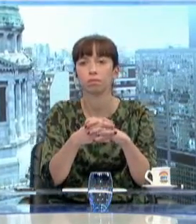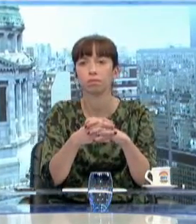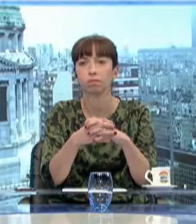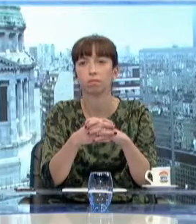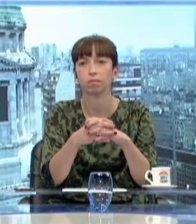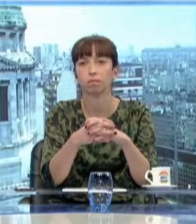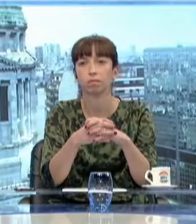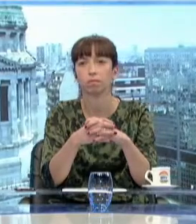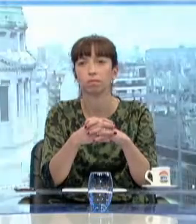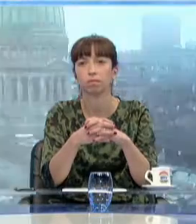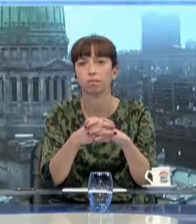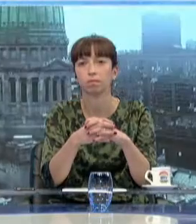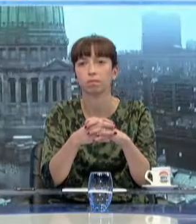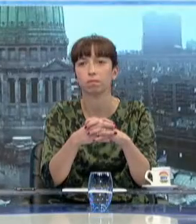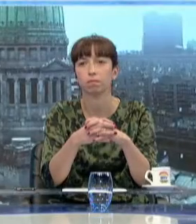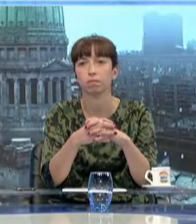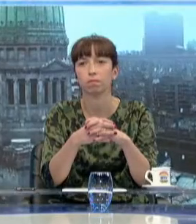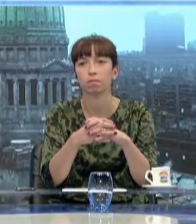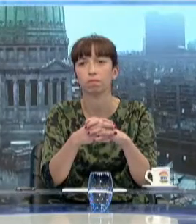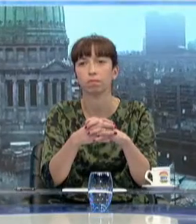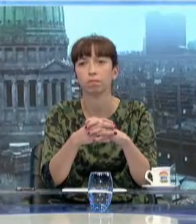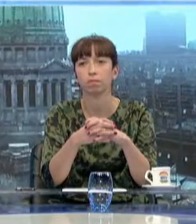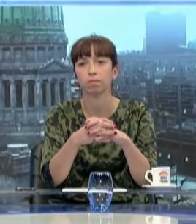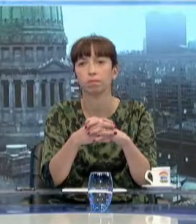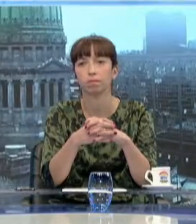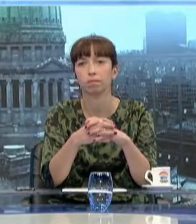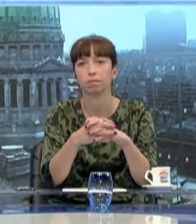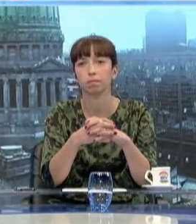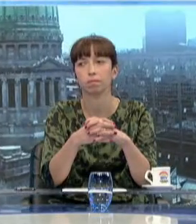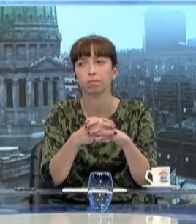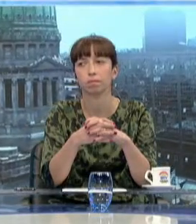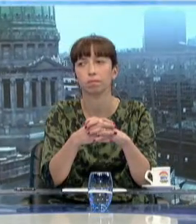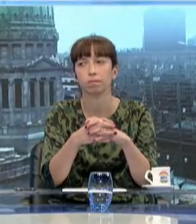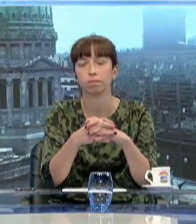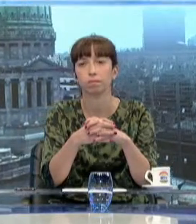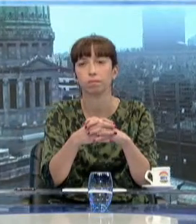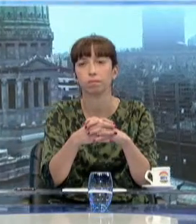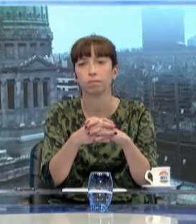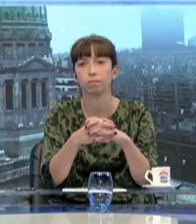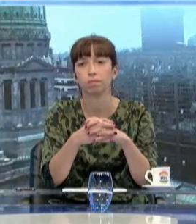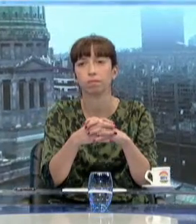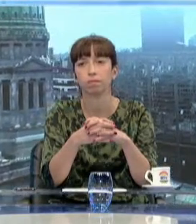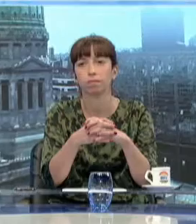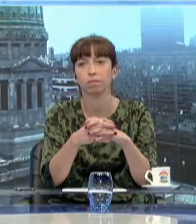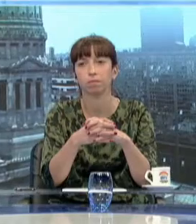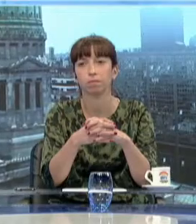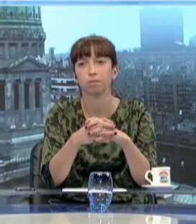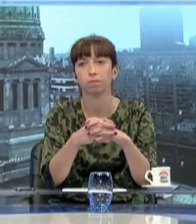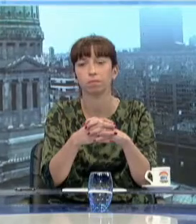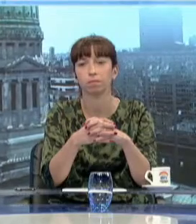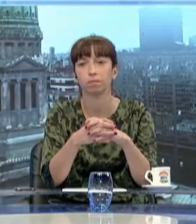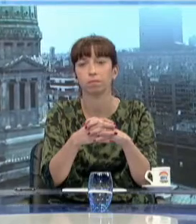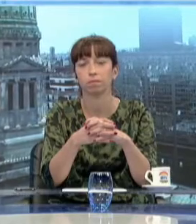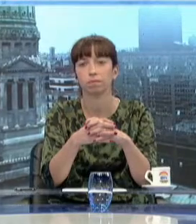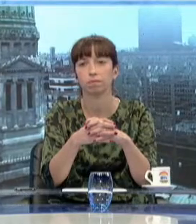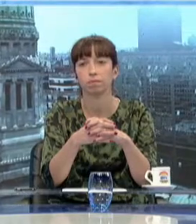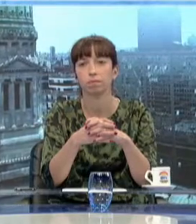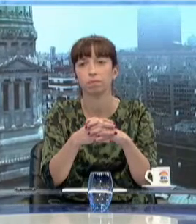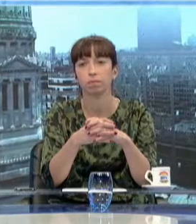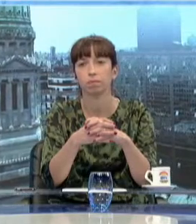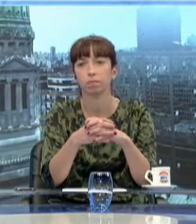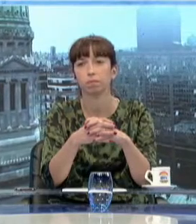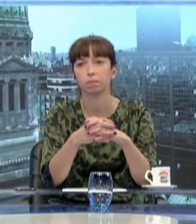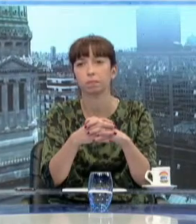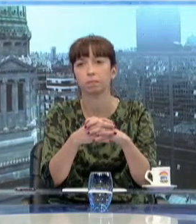de descubrir de dónde se financia el terrorismo. A partir de allí aparece el Grupo de Acción Financiera, que tiene su correlato en cada uno